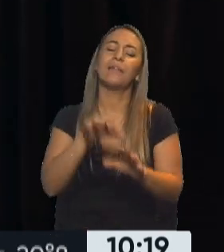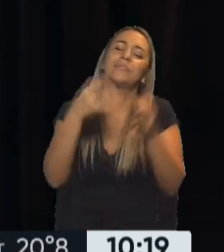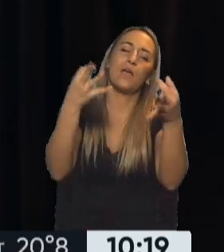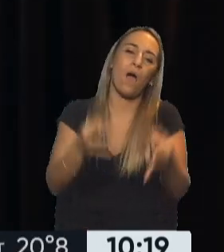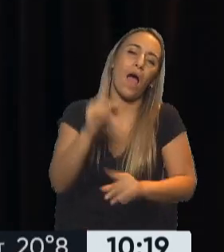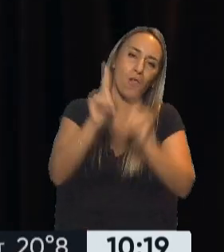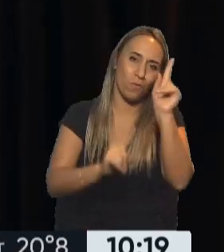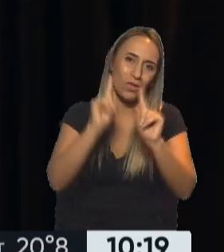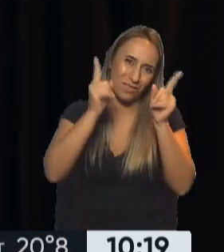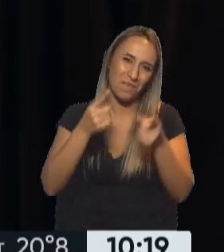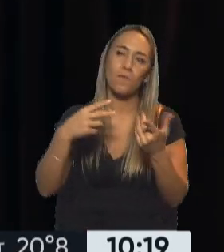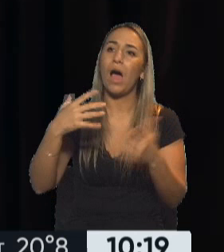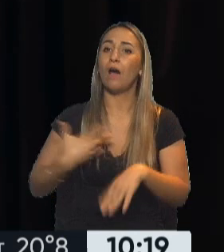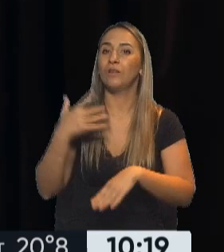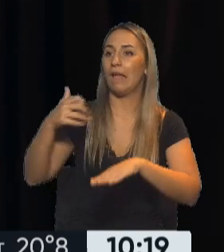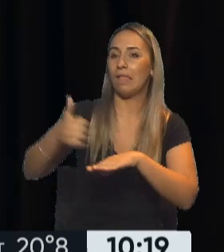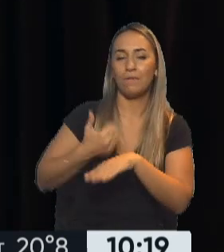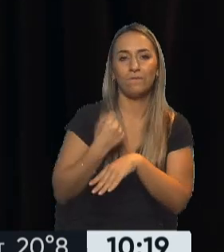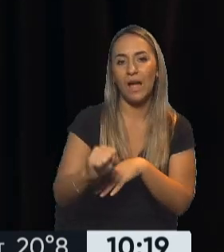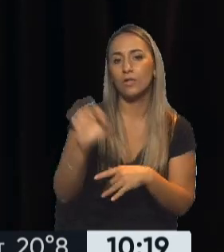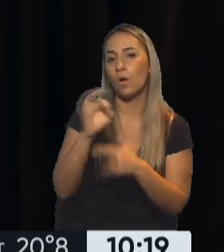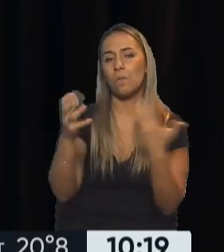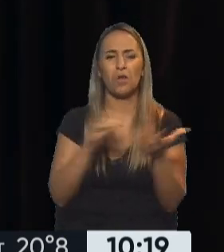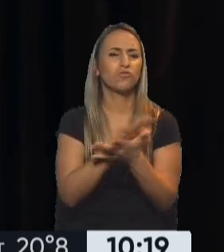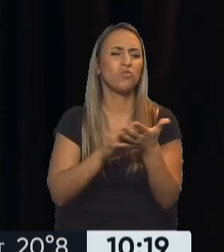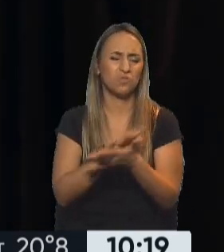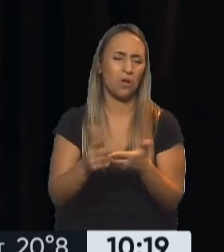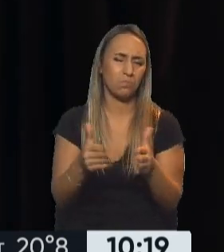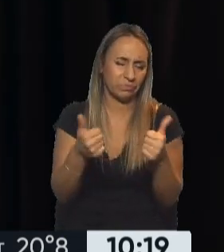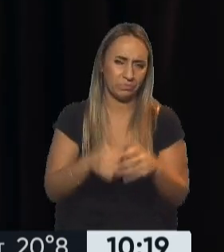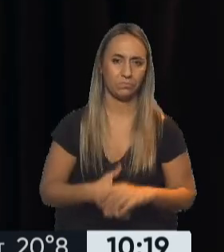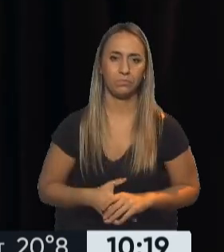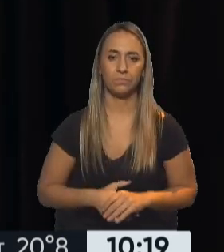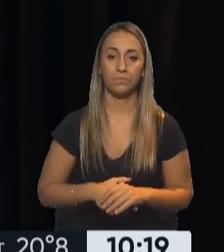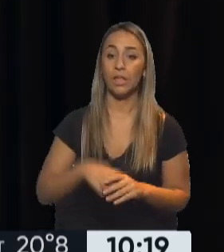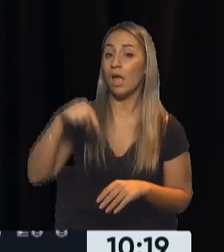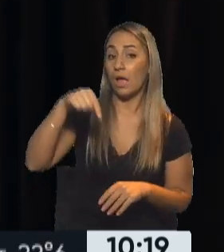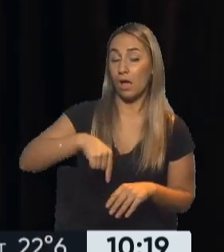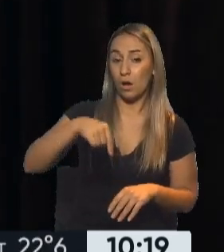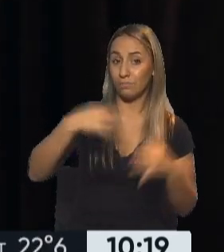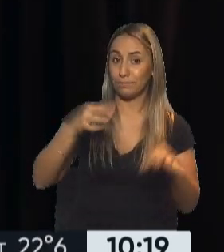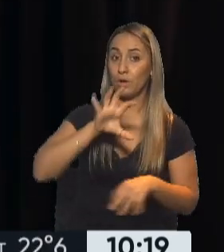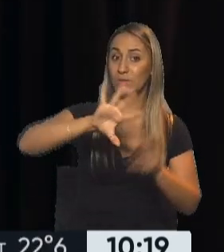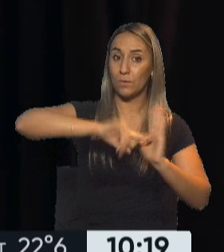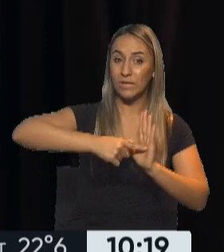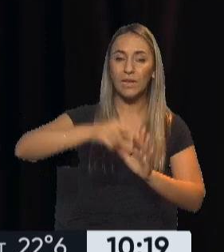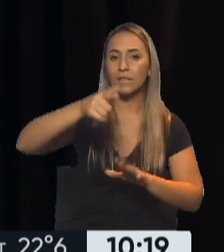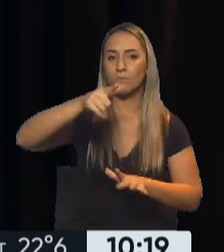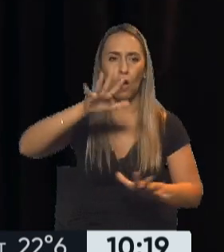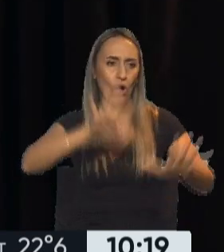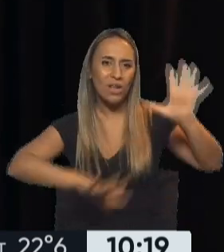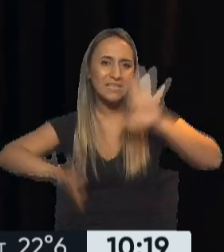va resolviendo rápidamente. Así que hoy la provincia de Buenos Aires tiene un operativo más grande que nunca